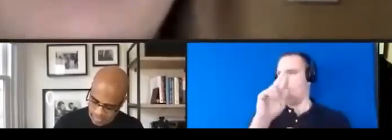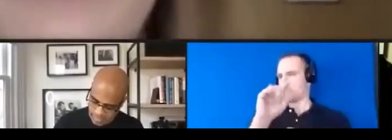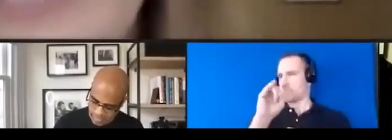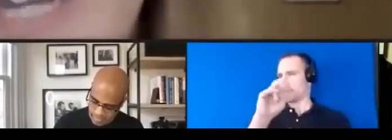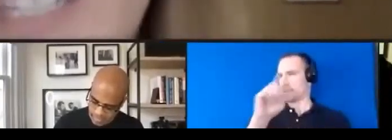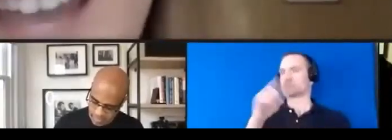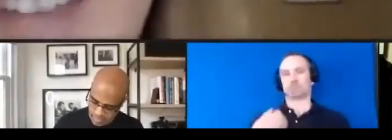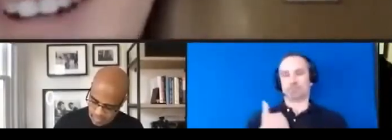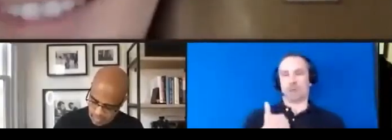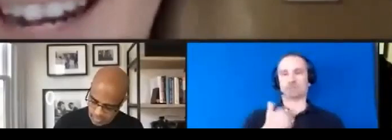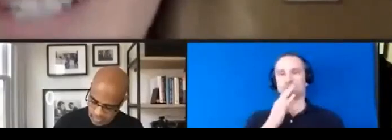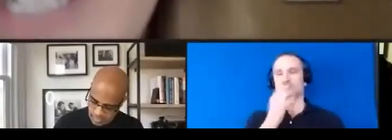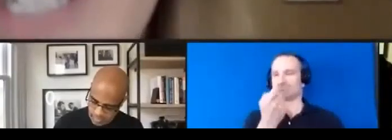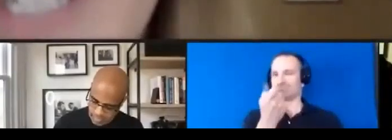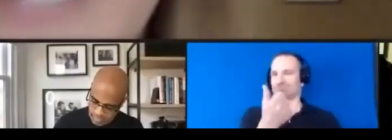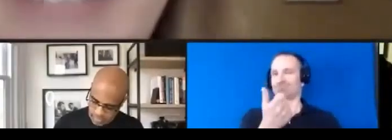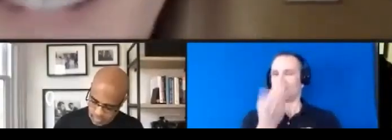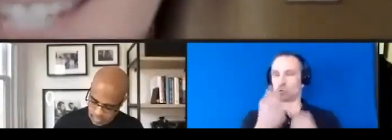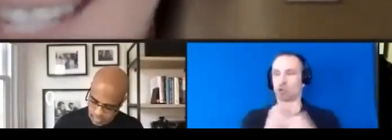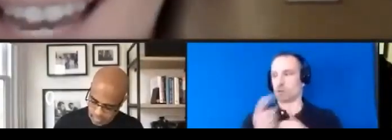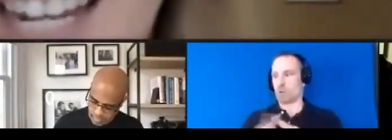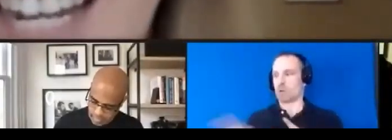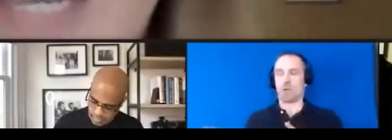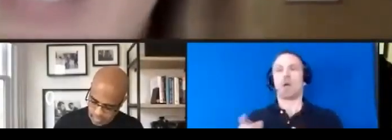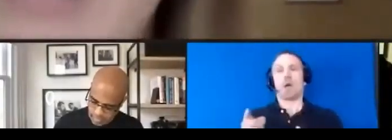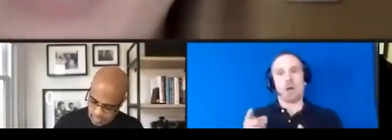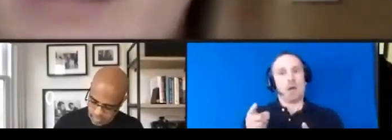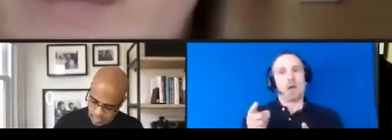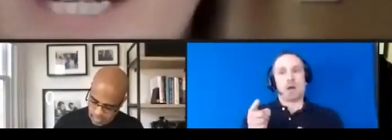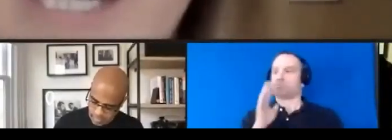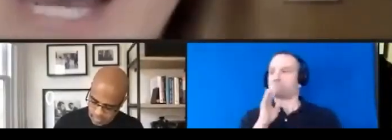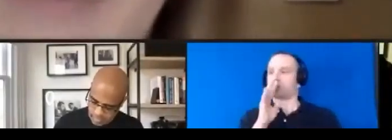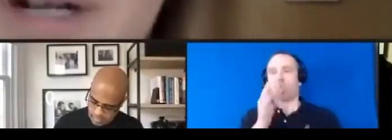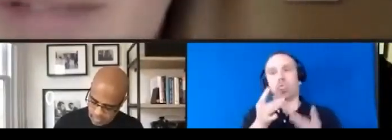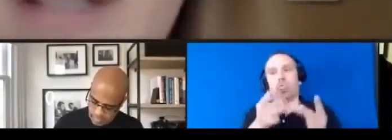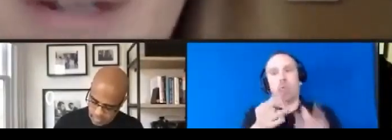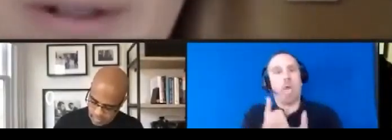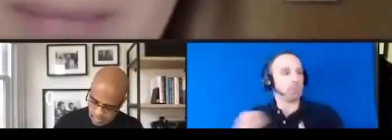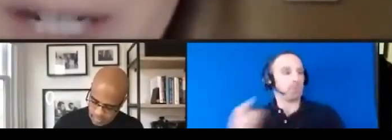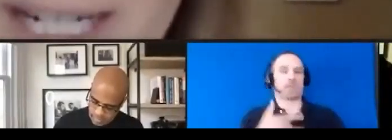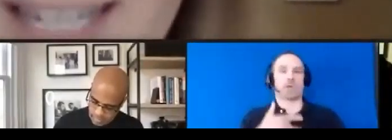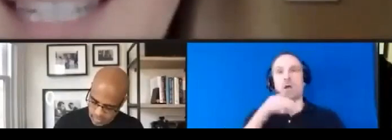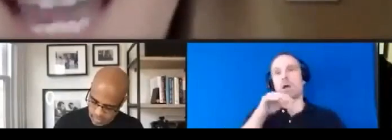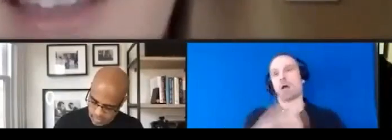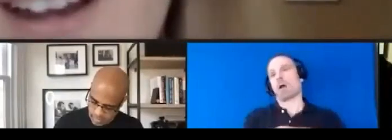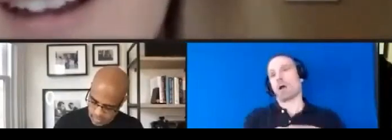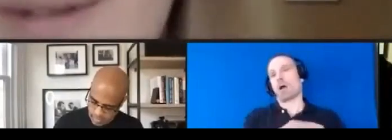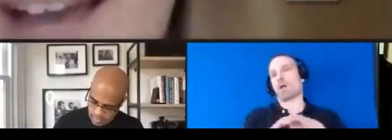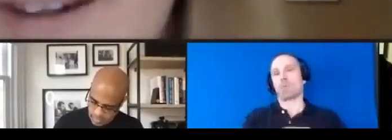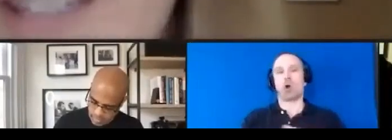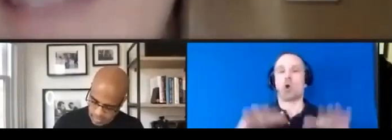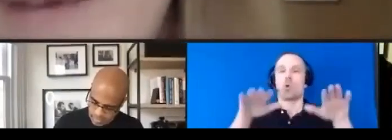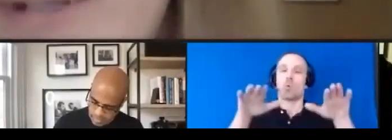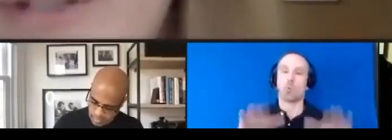entonces estamos trabajando para tener más de sus sitios en esos comunitarias y a tener personal que